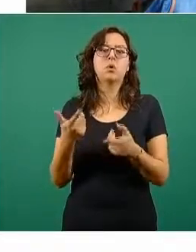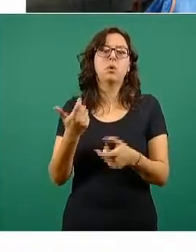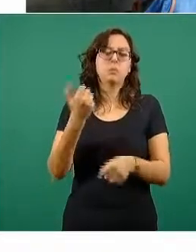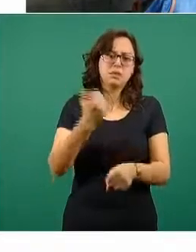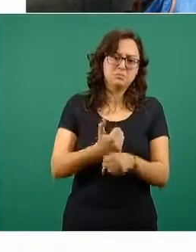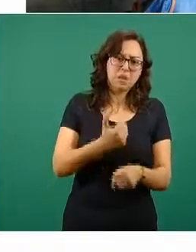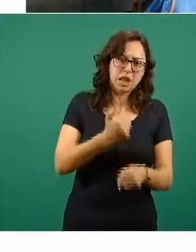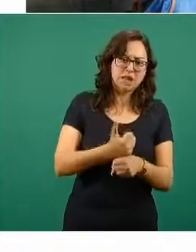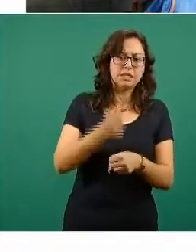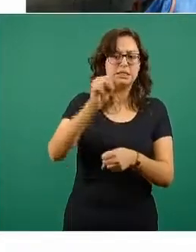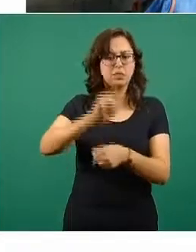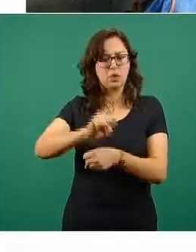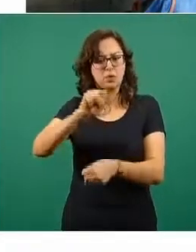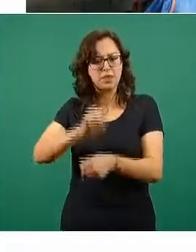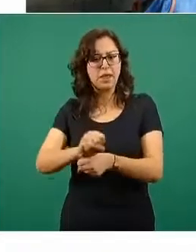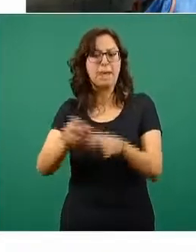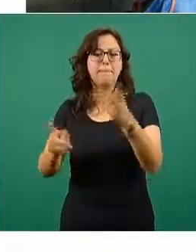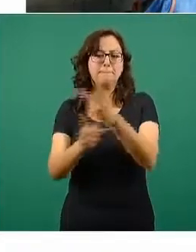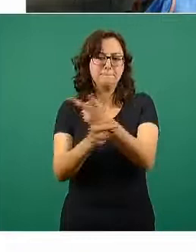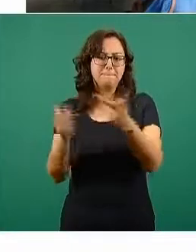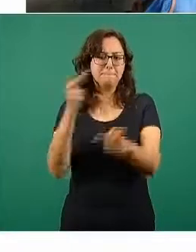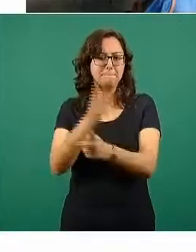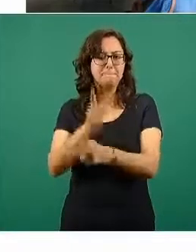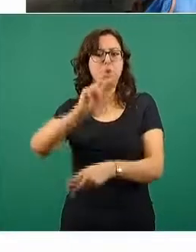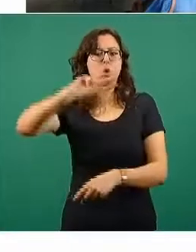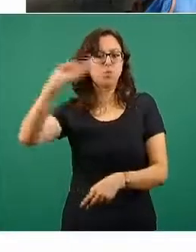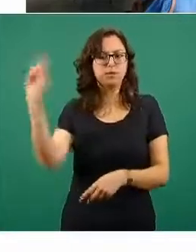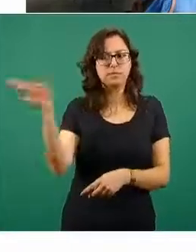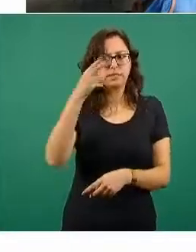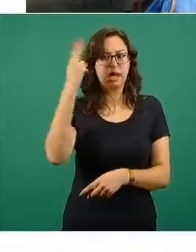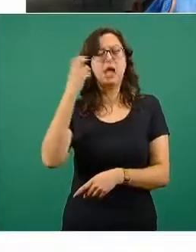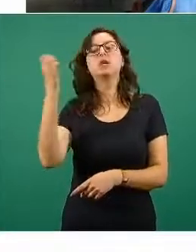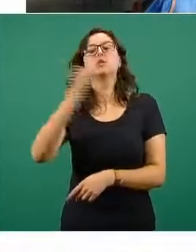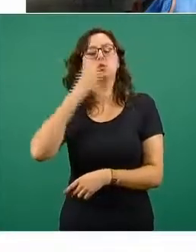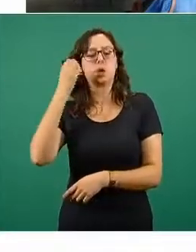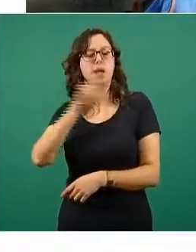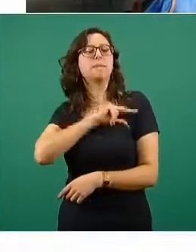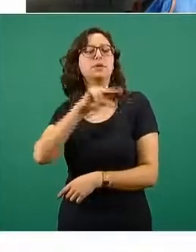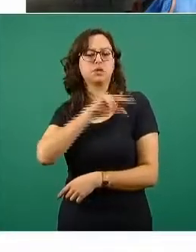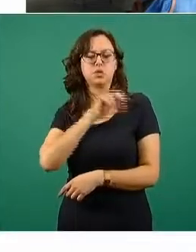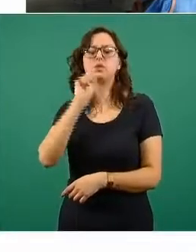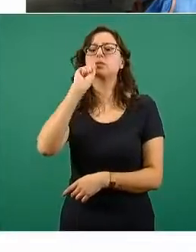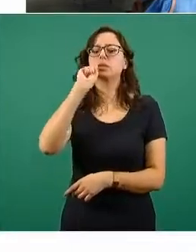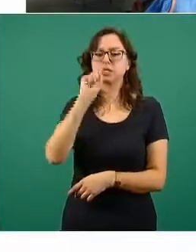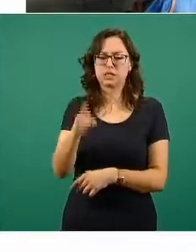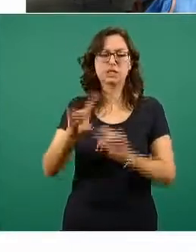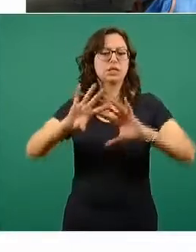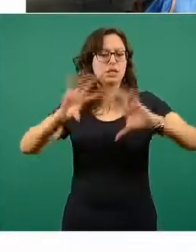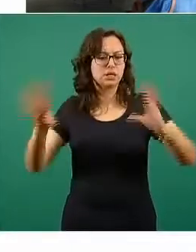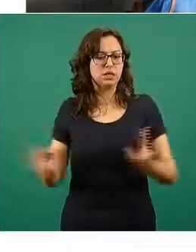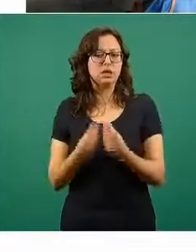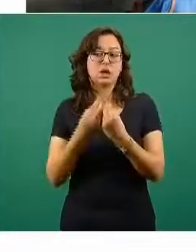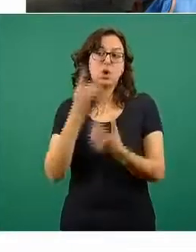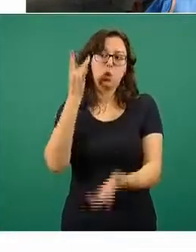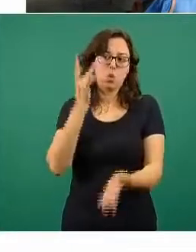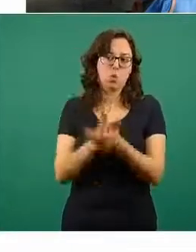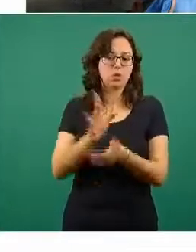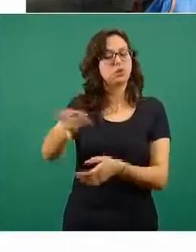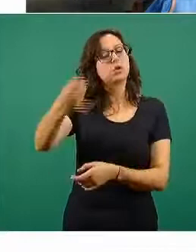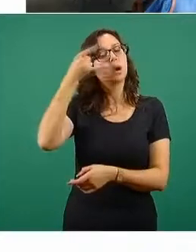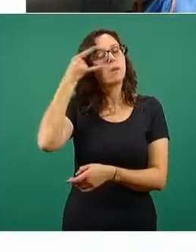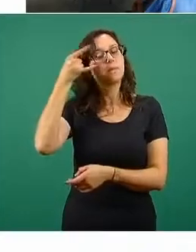básico, media superior y también del sector privado de la educación solo en el estado de